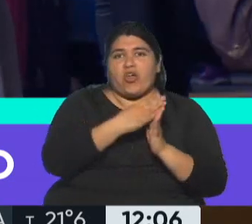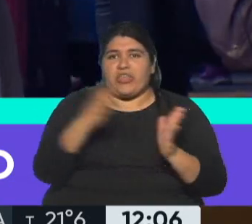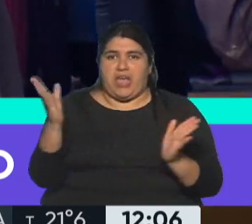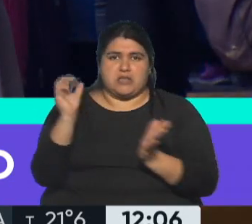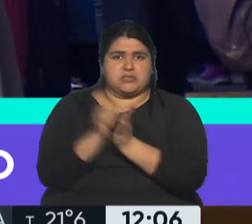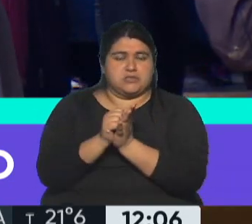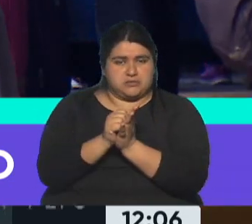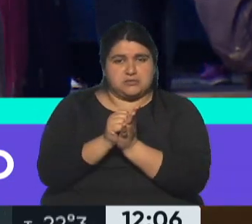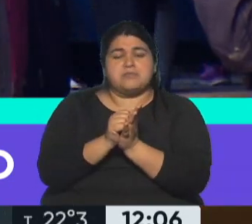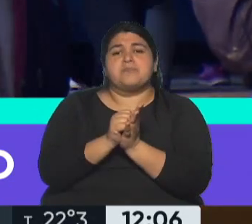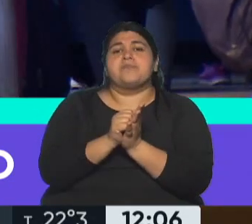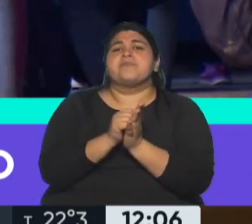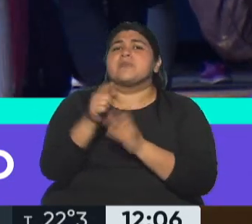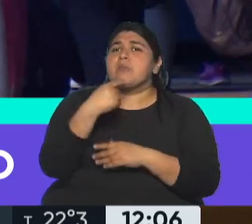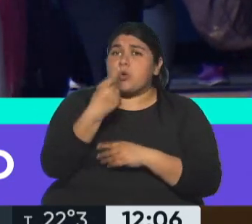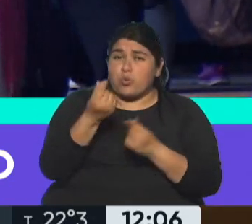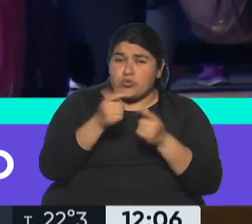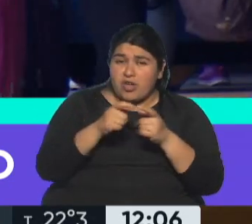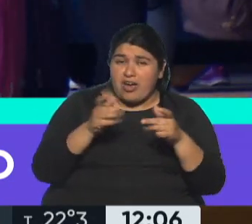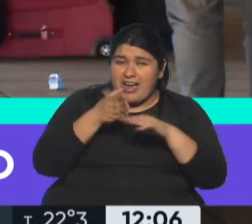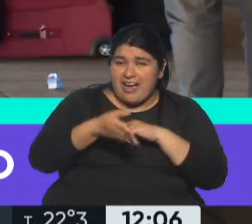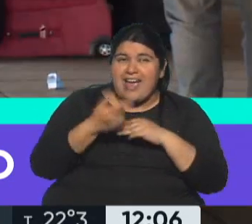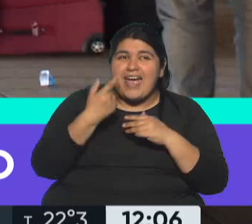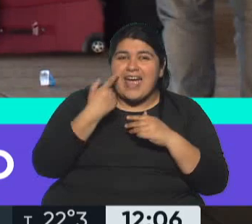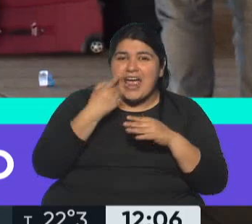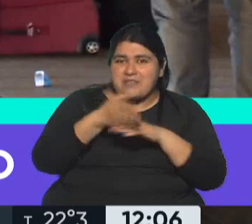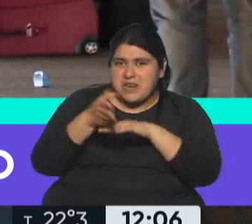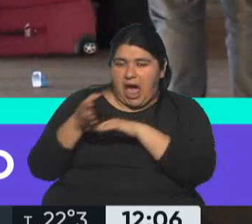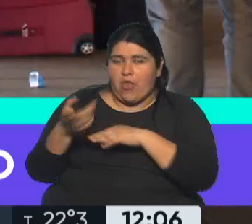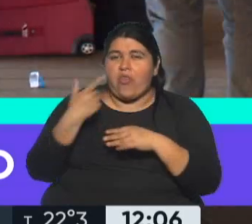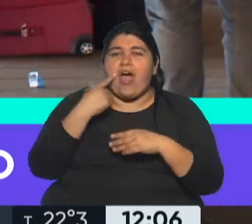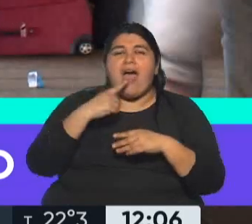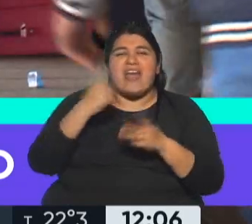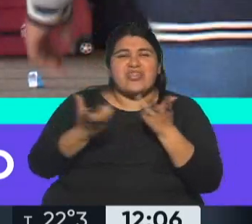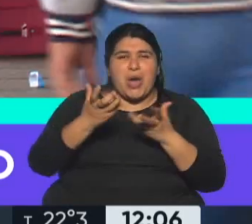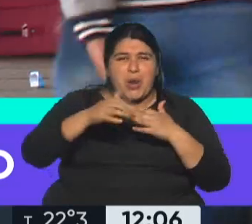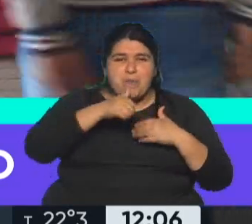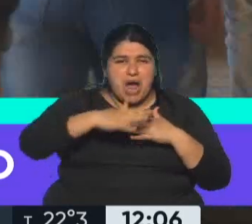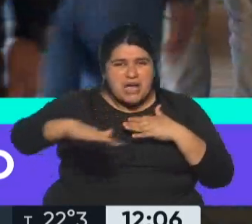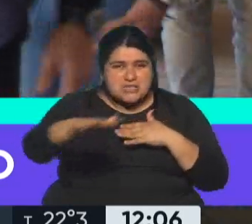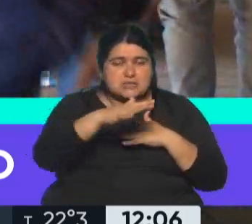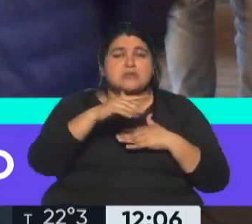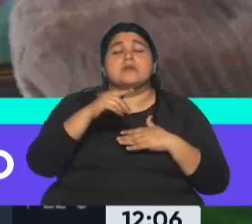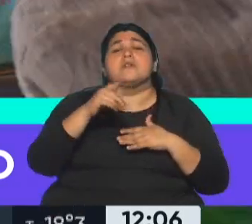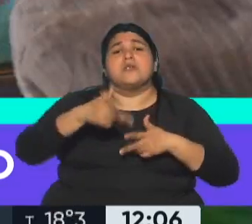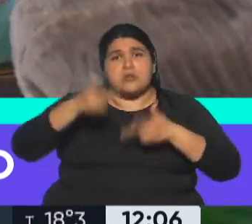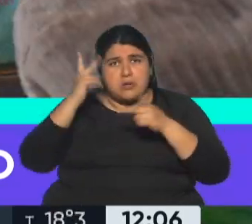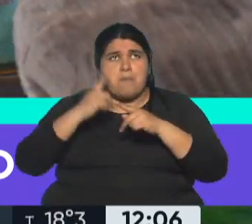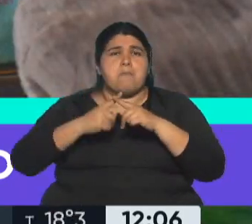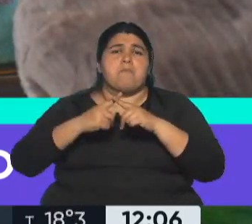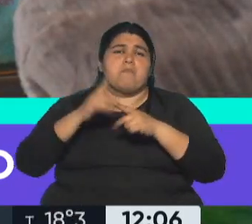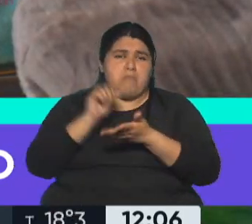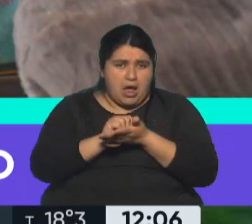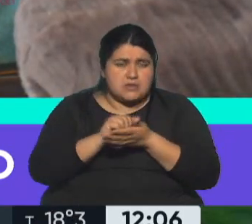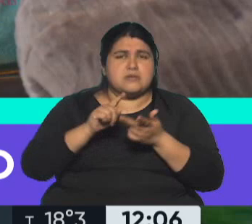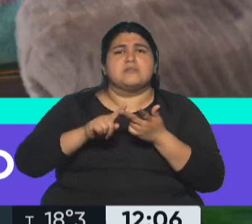largos. ¿Incluye la entrada a la terma? Con la entrada, sí, con la entrada, con el hospedaje. Bueno,